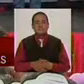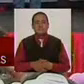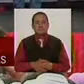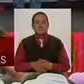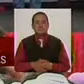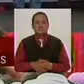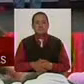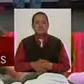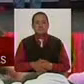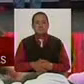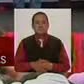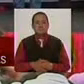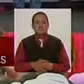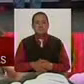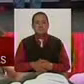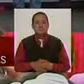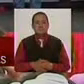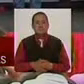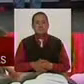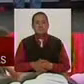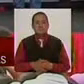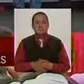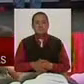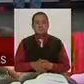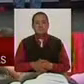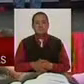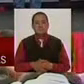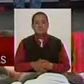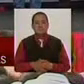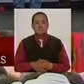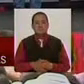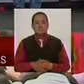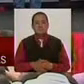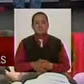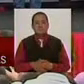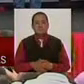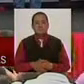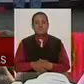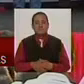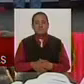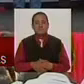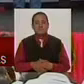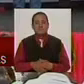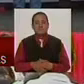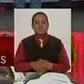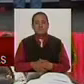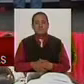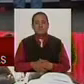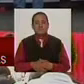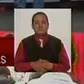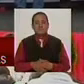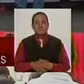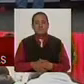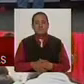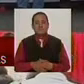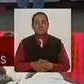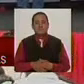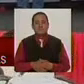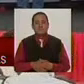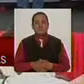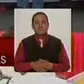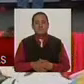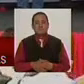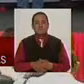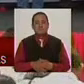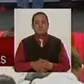iscam, humene tabe, tuga. Dudu de Nita Banunu Atamun Magutum Chate, Wahuke Isagatomes,